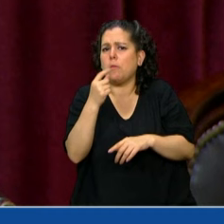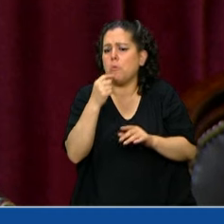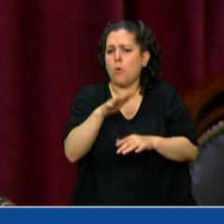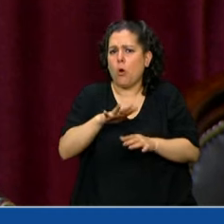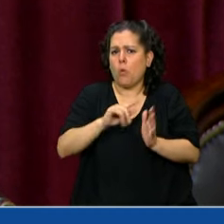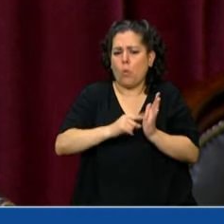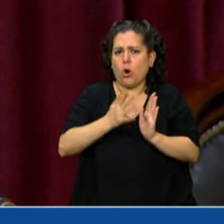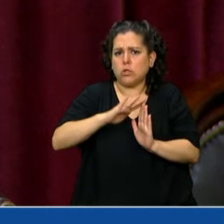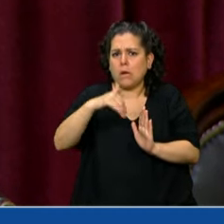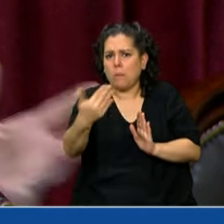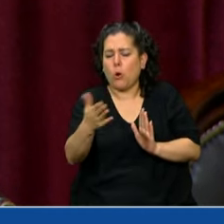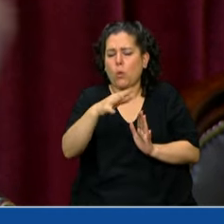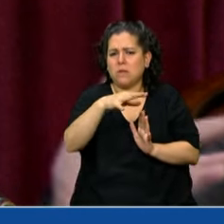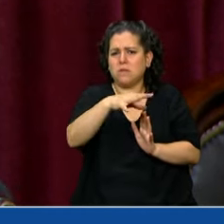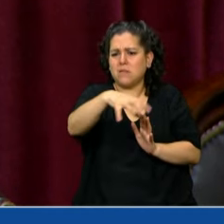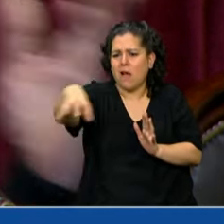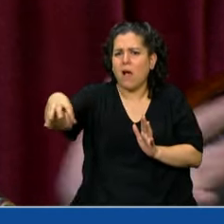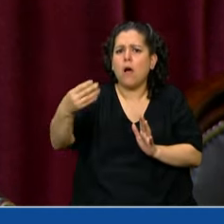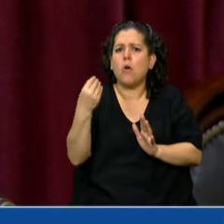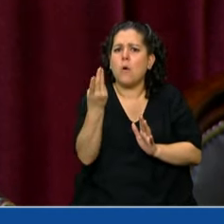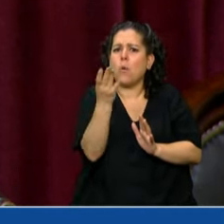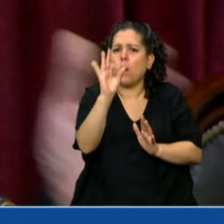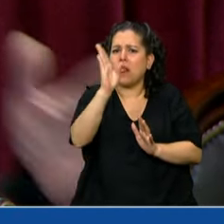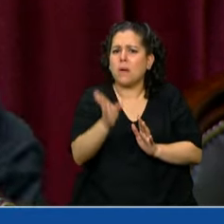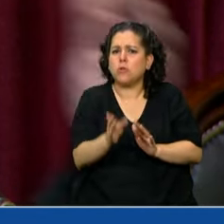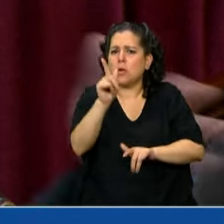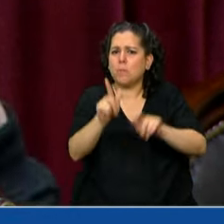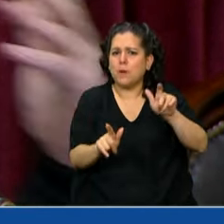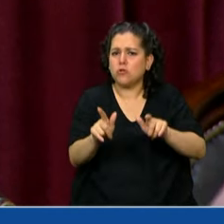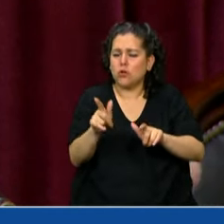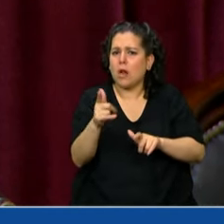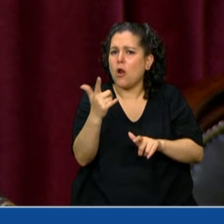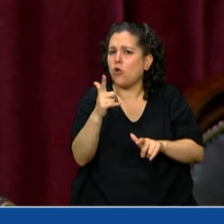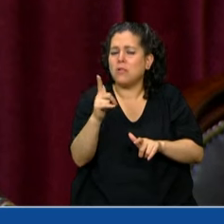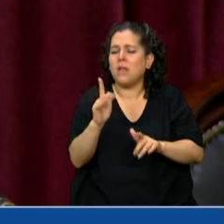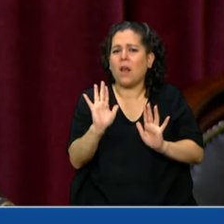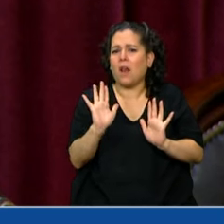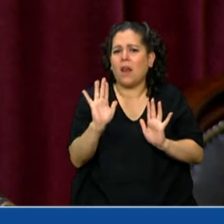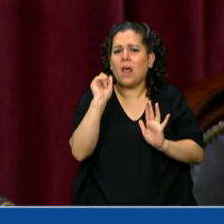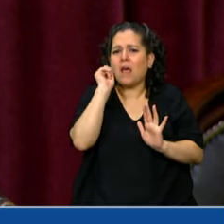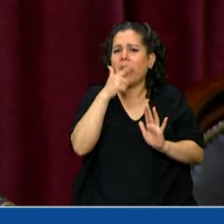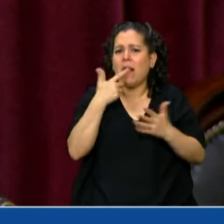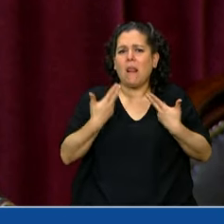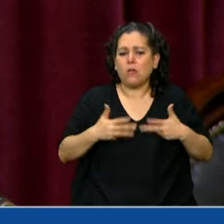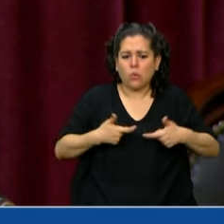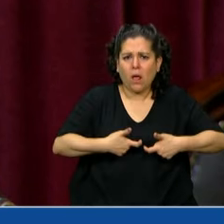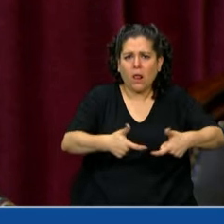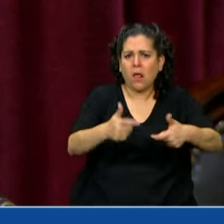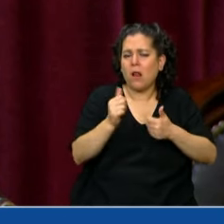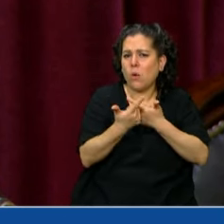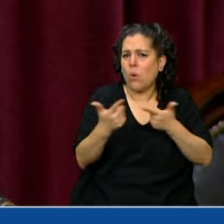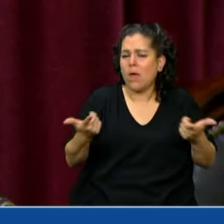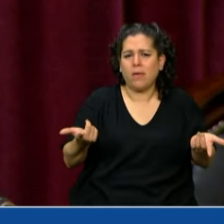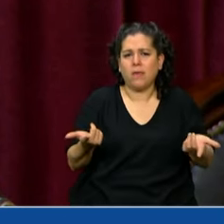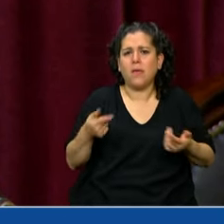de Buenos Aires el 40% de la población en la Argentina no tiene acceso al gas natural y acá nos